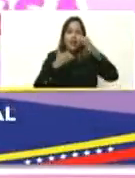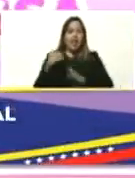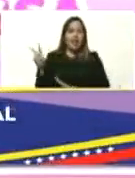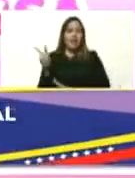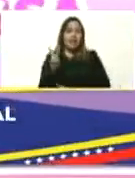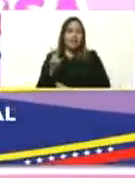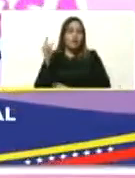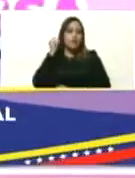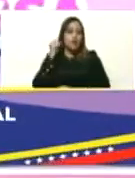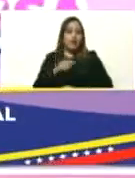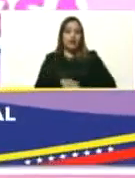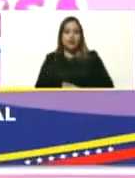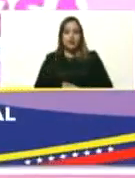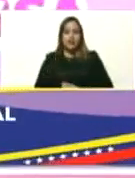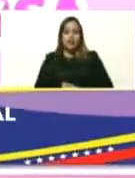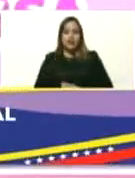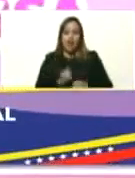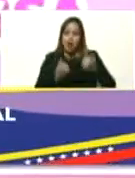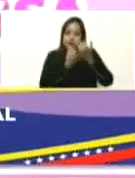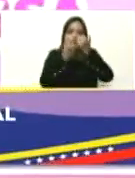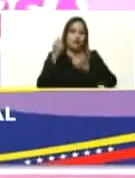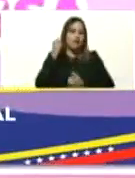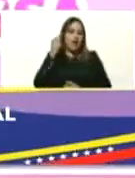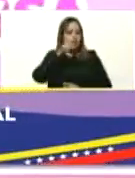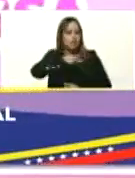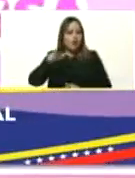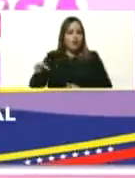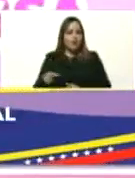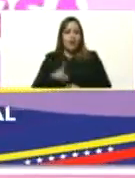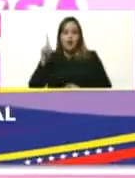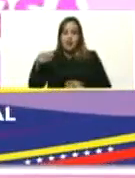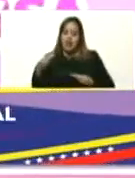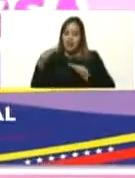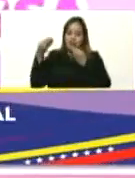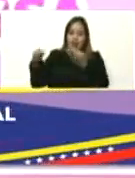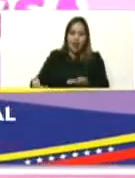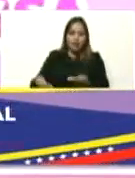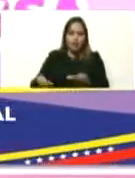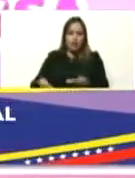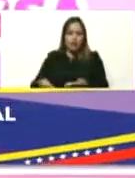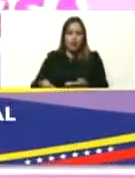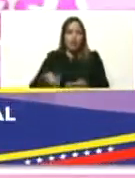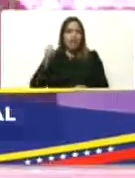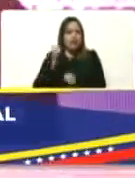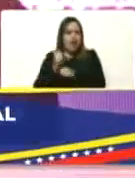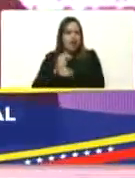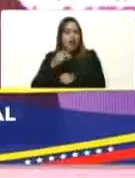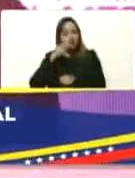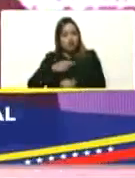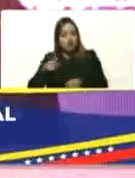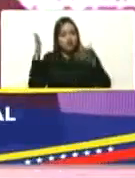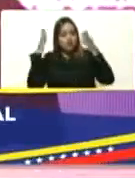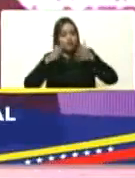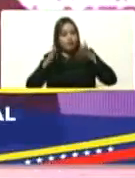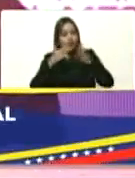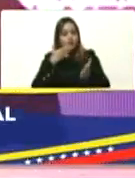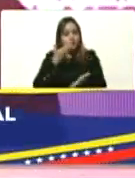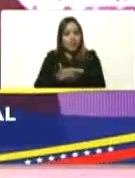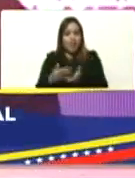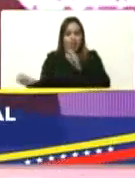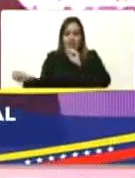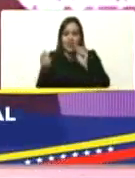popular? También hacemos entrega de una tarea que nos asignó, el